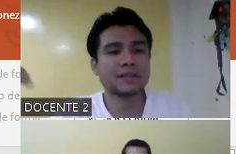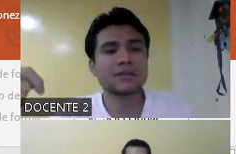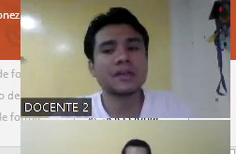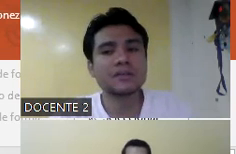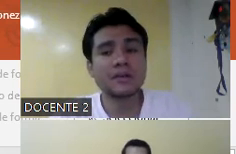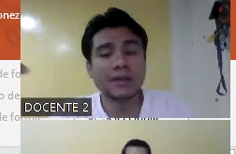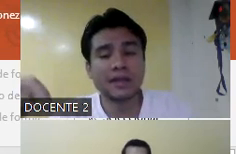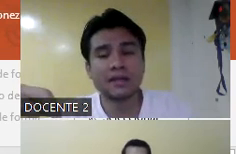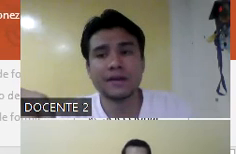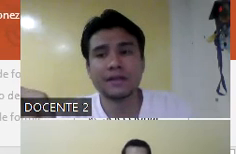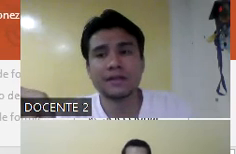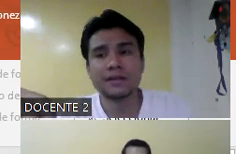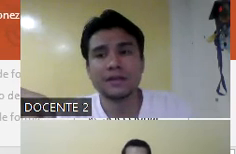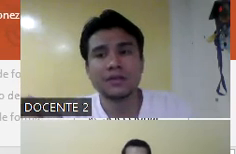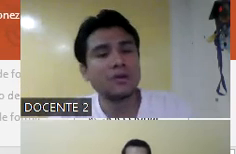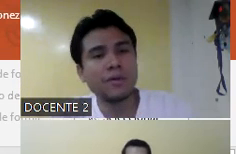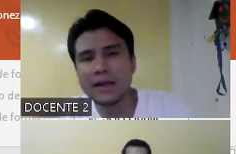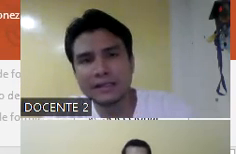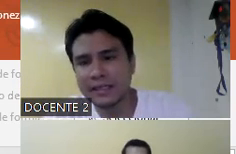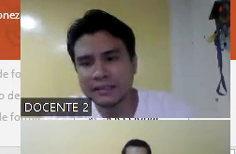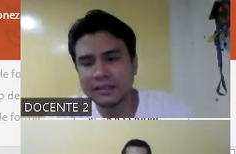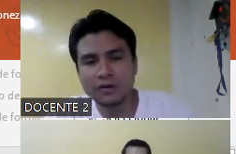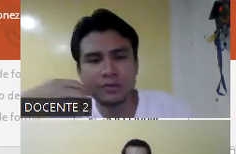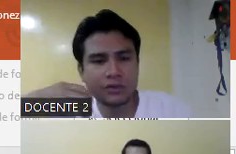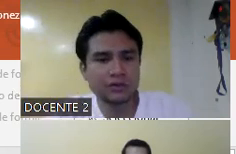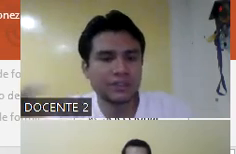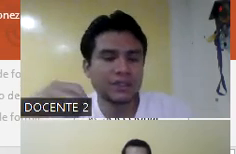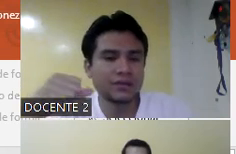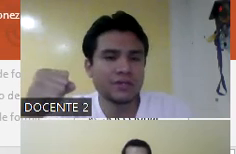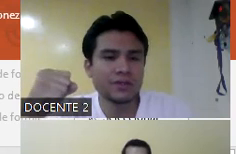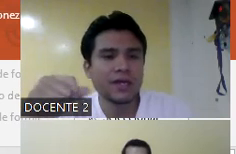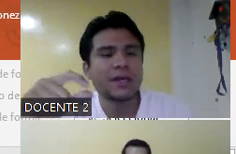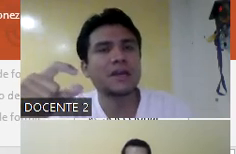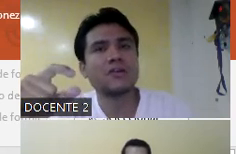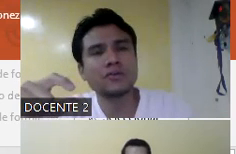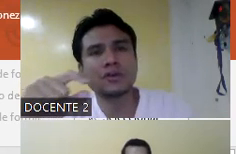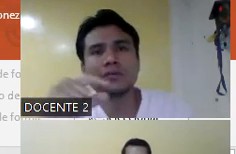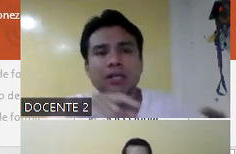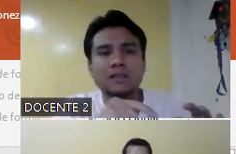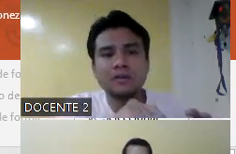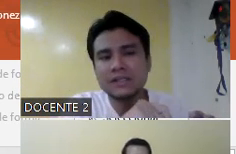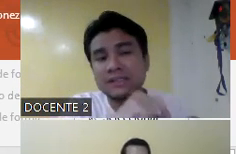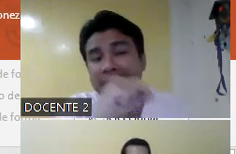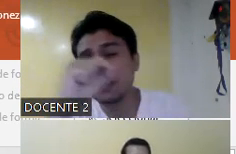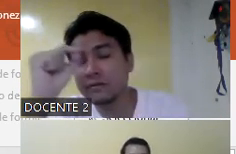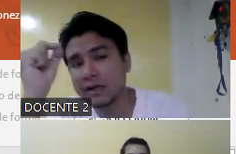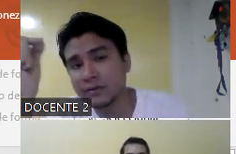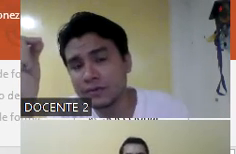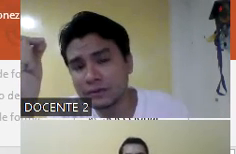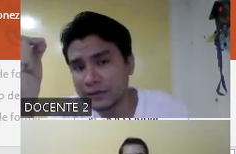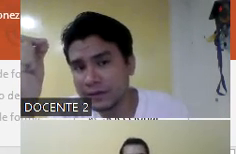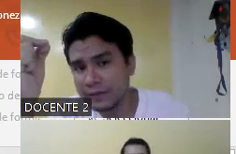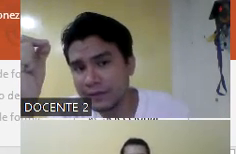y recepción de eso de manera diferente. No van a sentir lo mismo que yo estoy sintiendo ellos. Incluso el umbral del dolor es tan alto